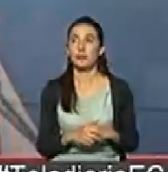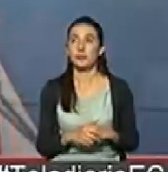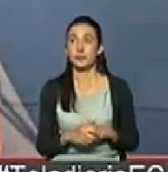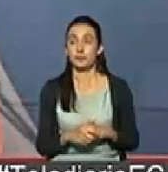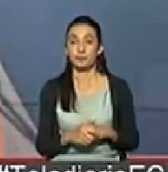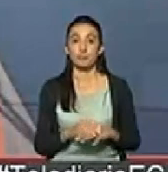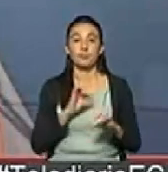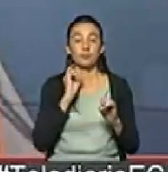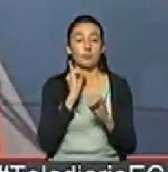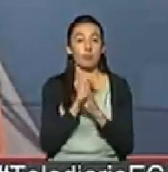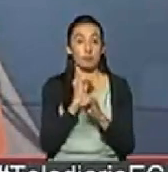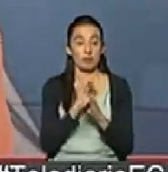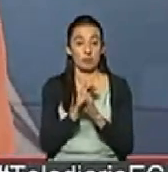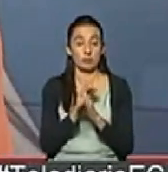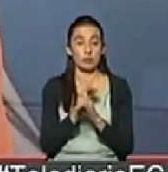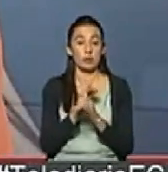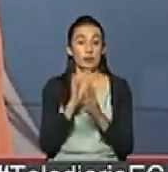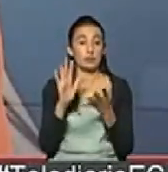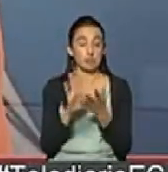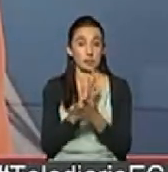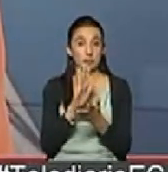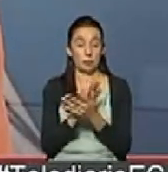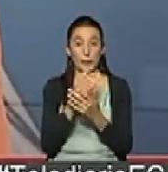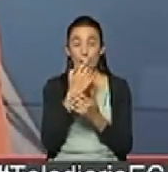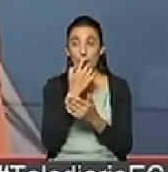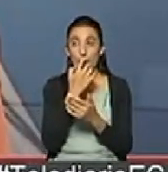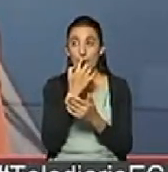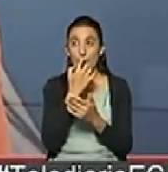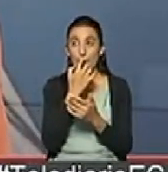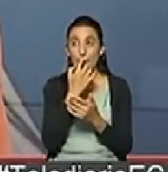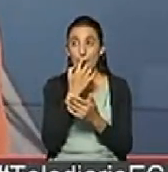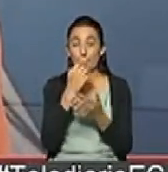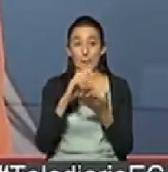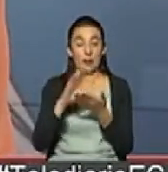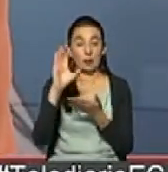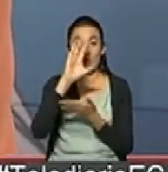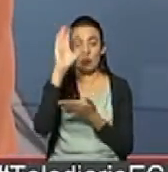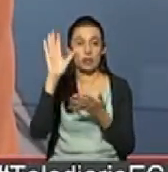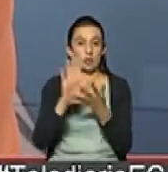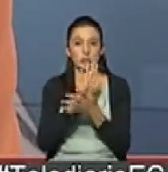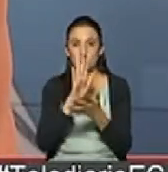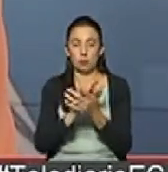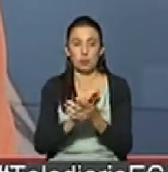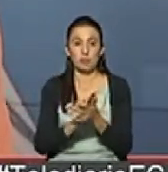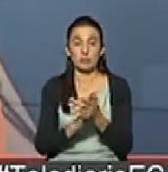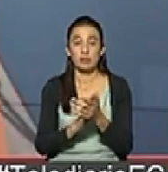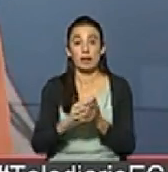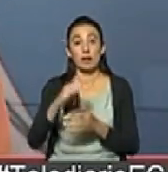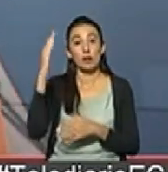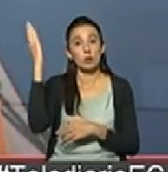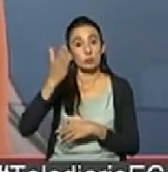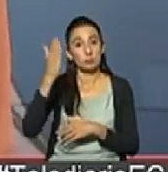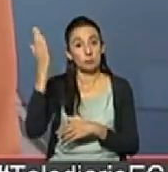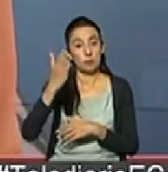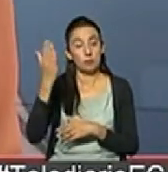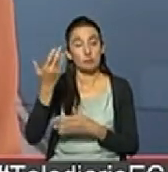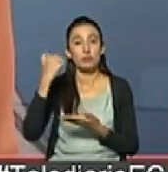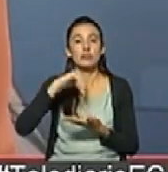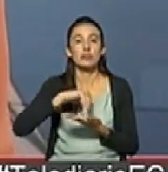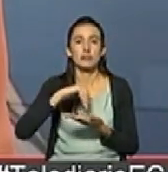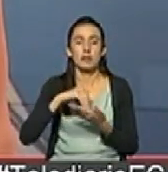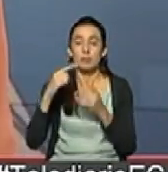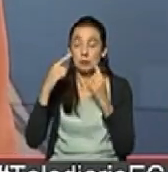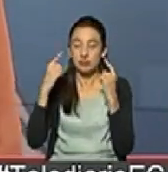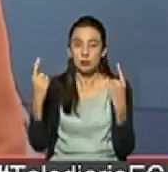instituciones educativas, para los maestros también es un reto el inicio de las clases, el volver a encontrarse con sus estudiantes, que a